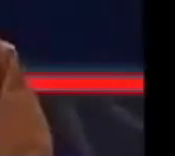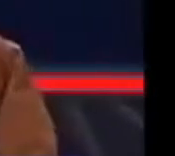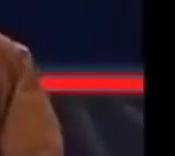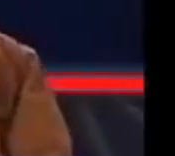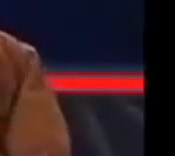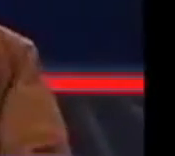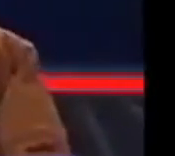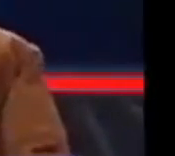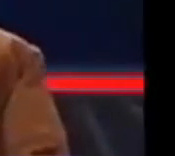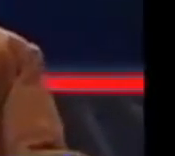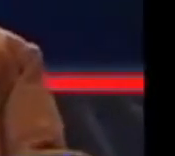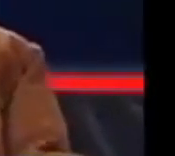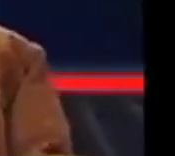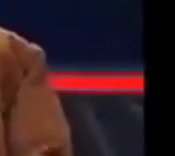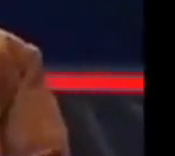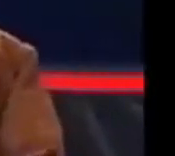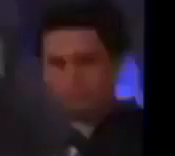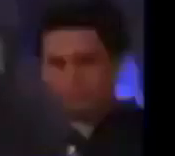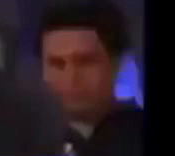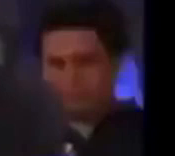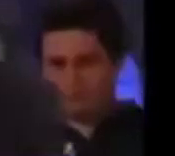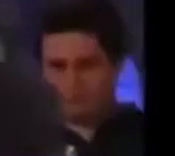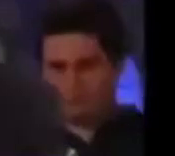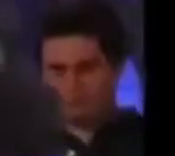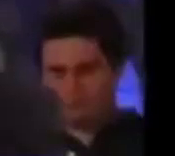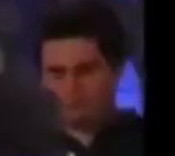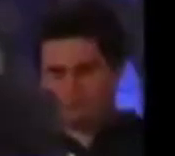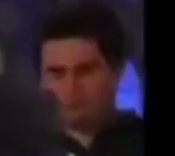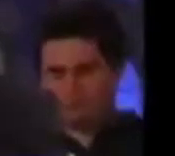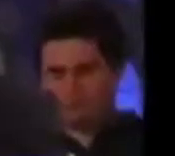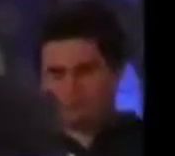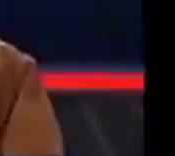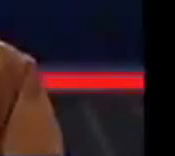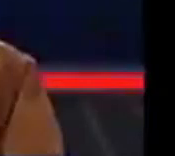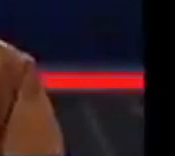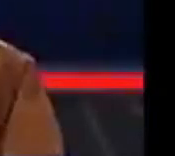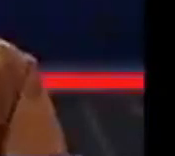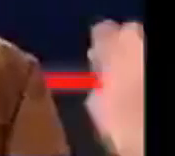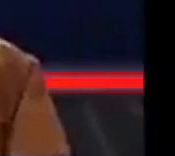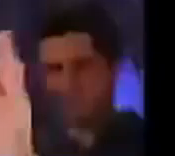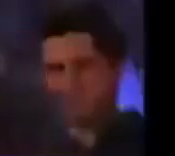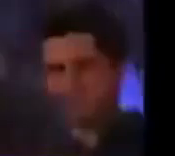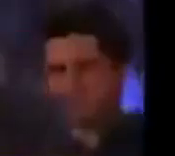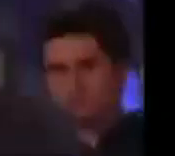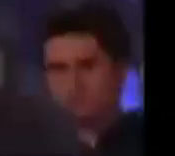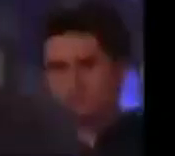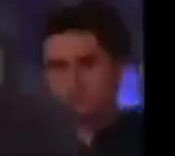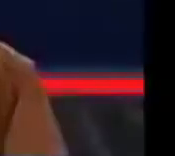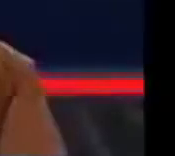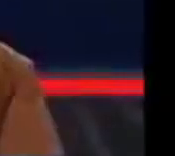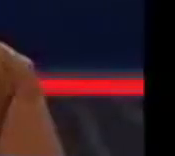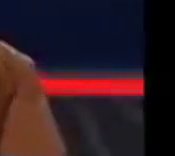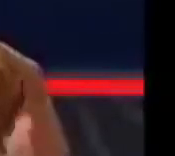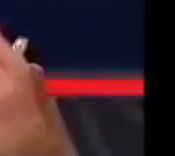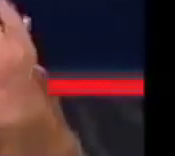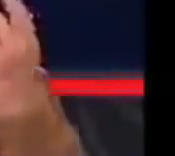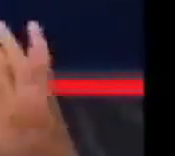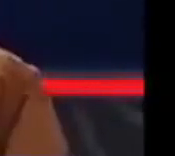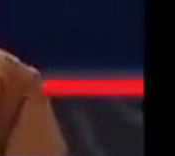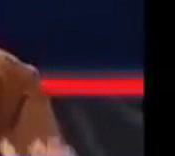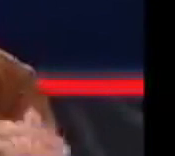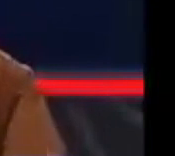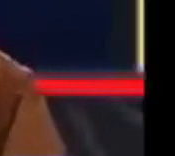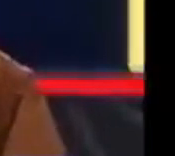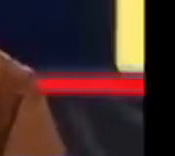delito que se sigue cometiendo, por lo tanto. Se sigue cometiendo siempre que lo pruebe, si no lo prueba no se sigue cometiendo. Aquí lo